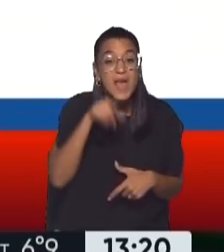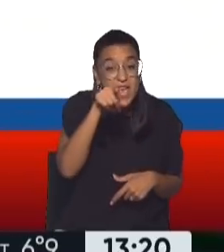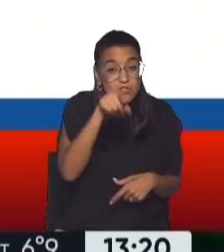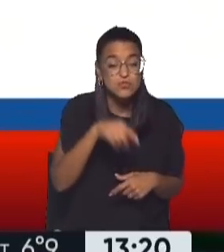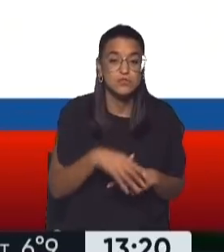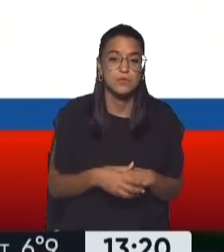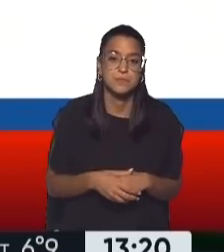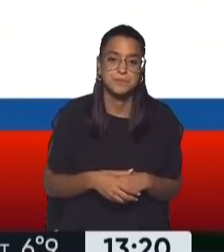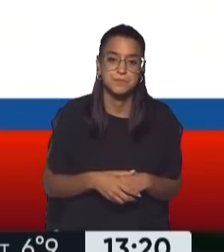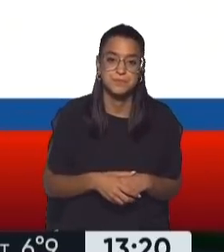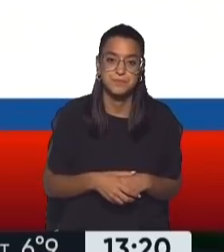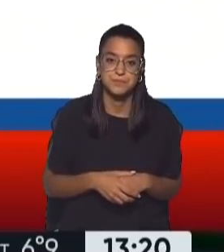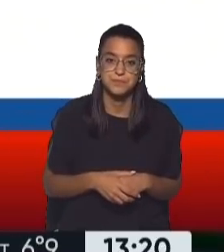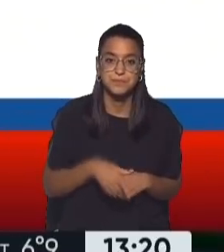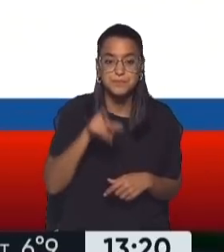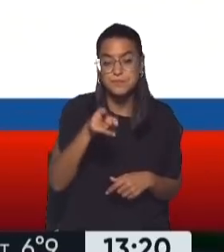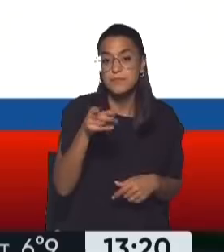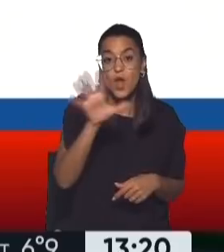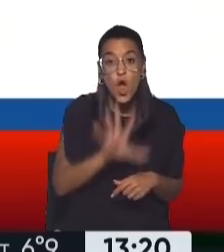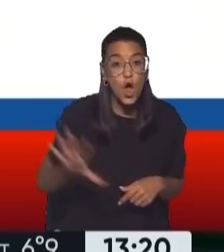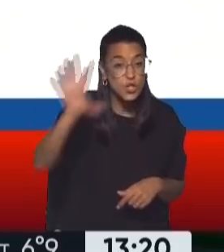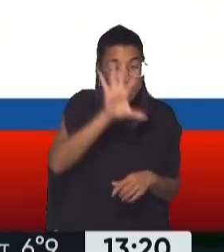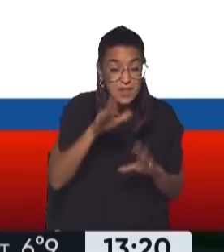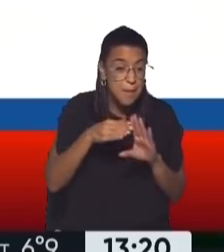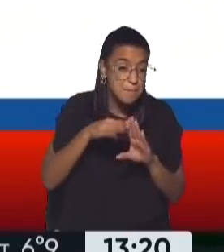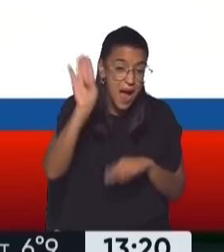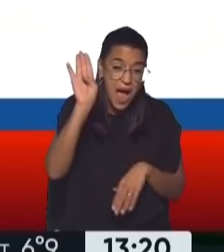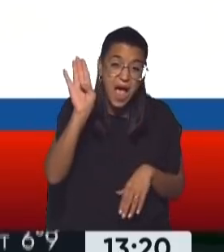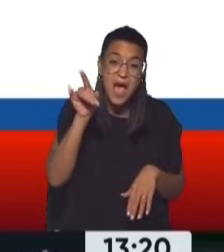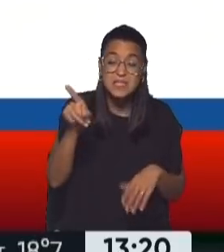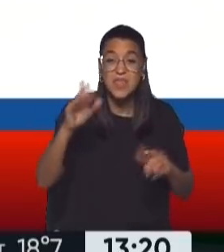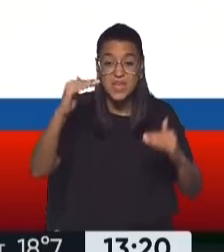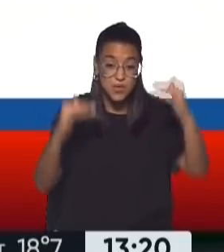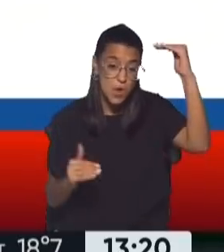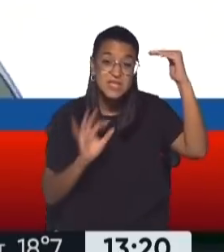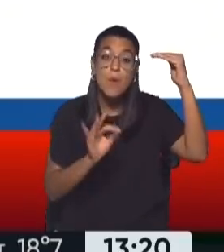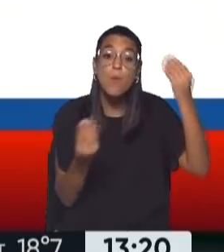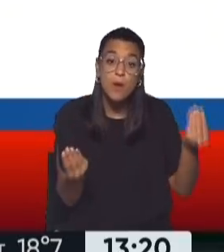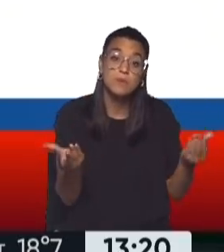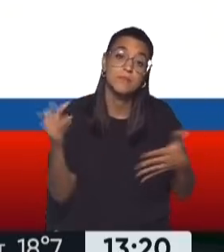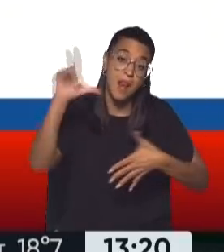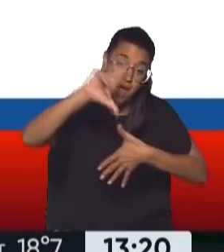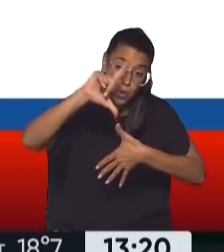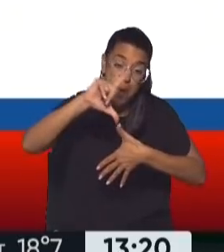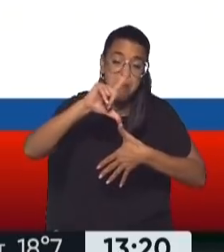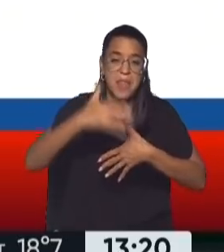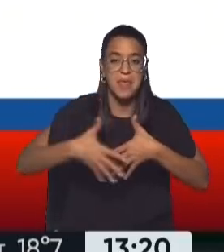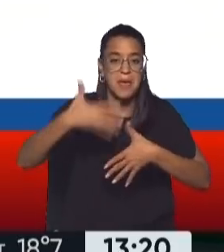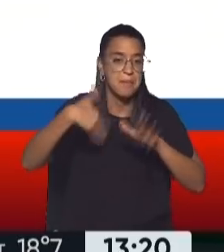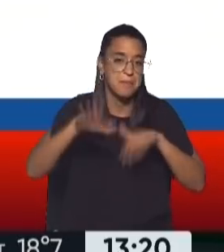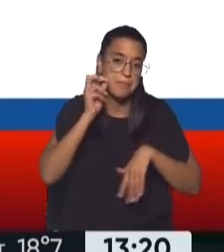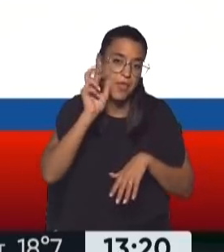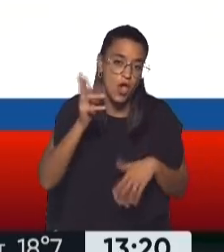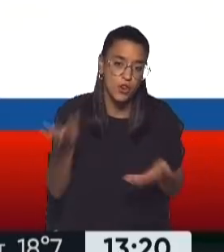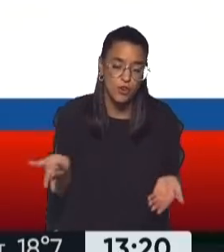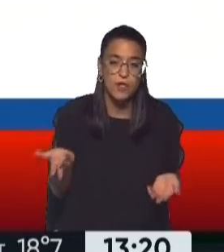eso, el continente que más expone esa desigualdad, ¿saben cuál es? Latinoamérica.